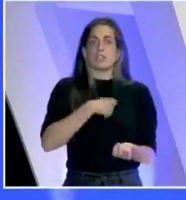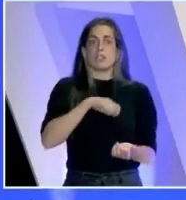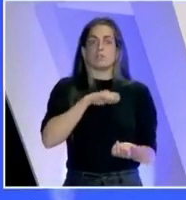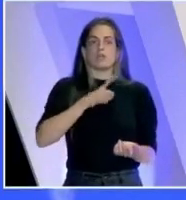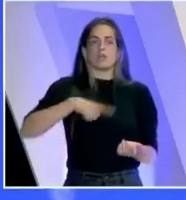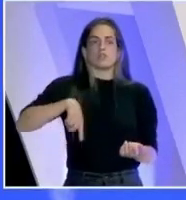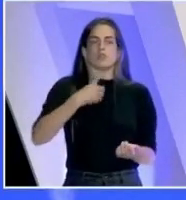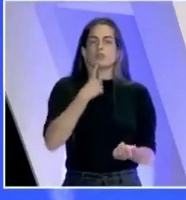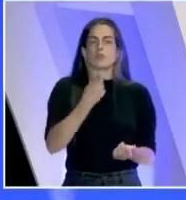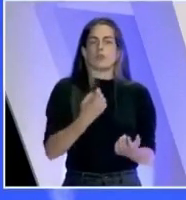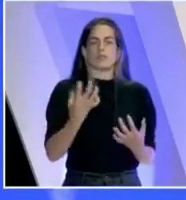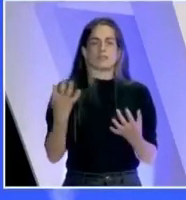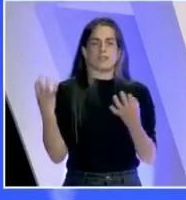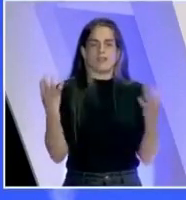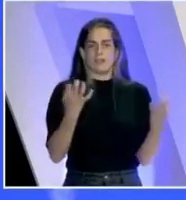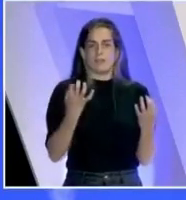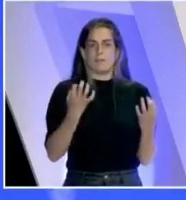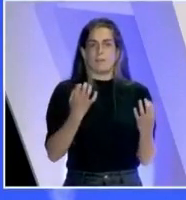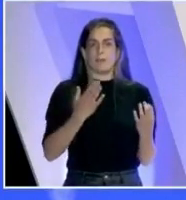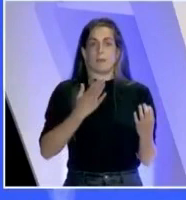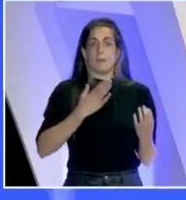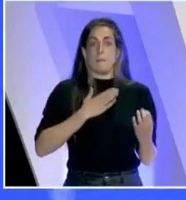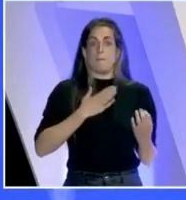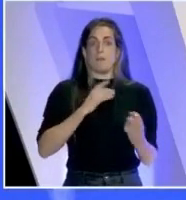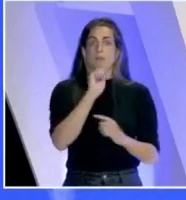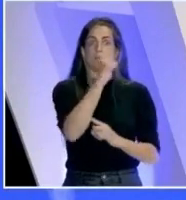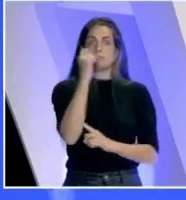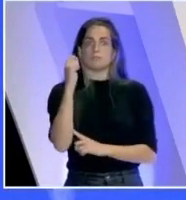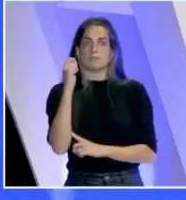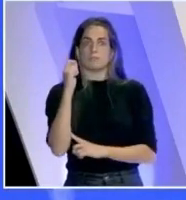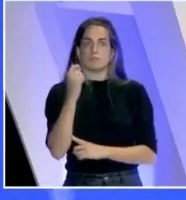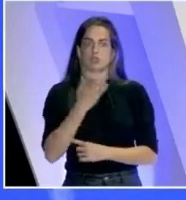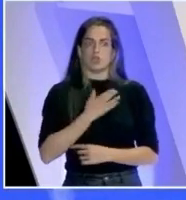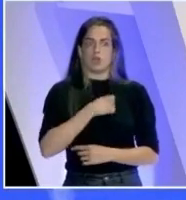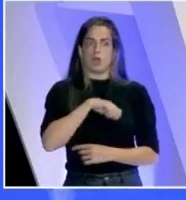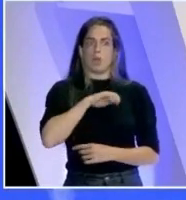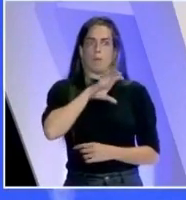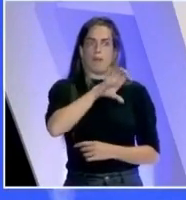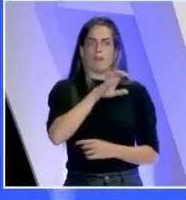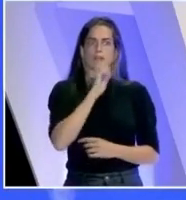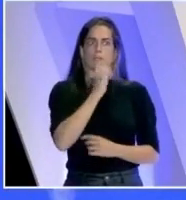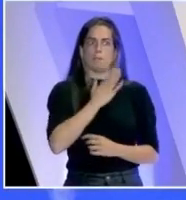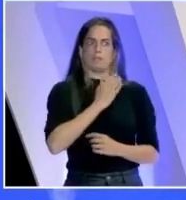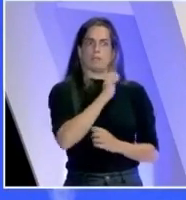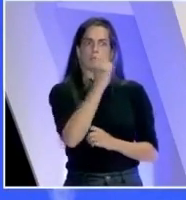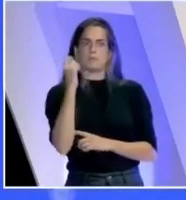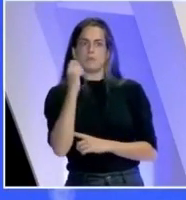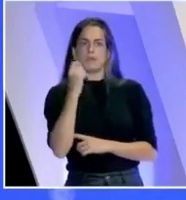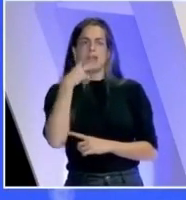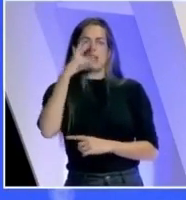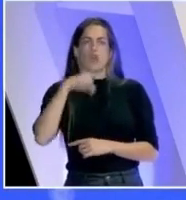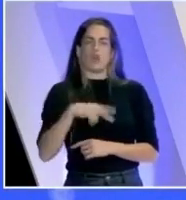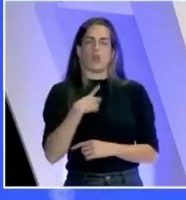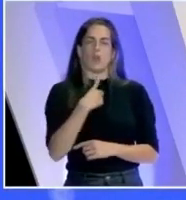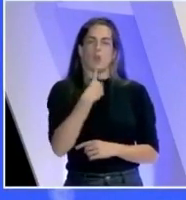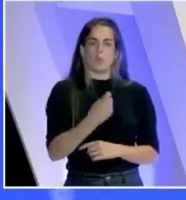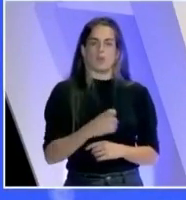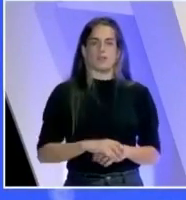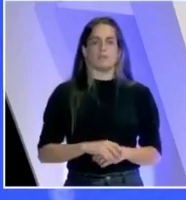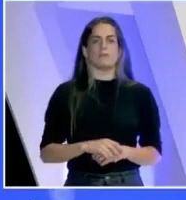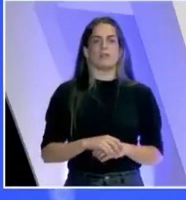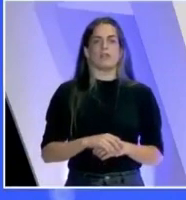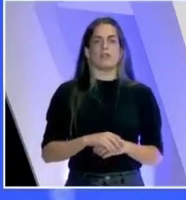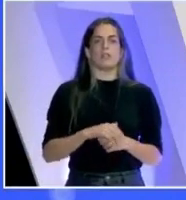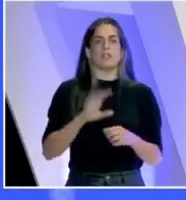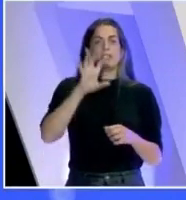cuesta siempre mucho reconocer nuestros propios méritos como país. Hay varios estados, como has comentado,